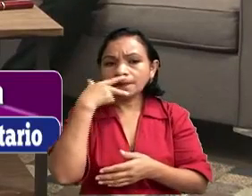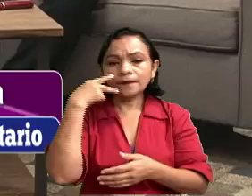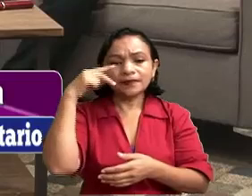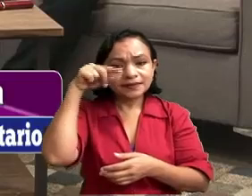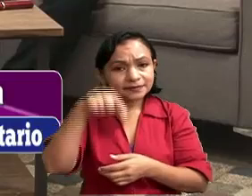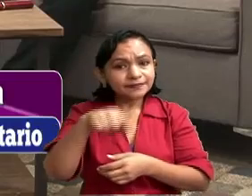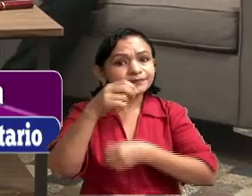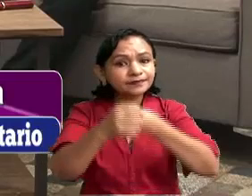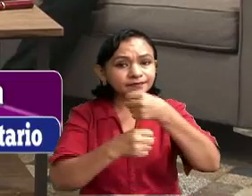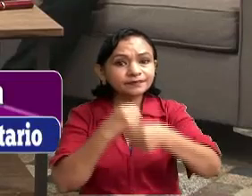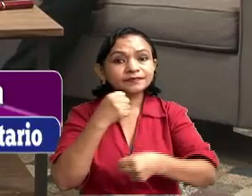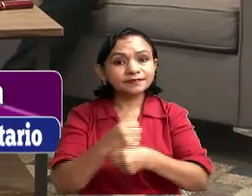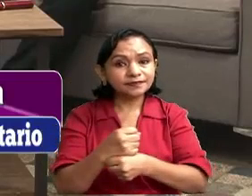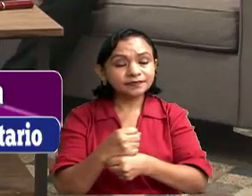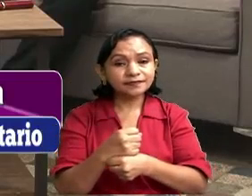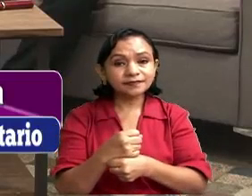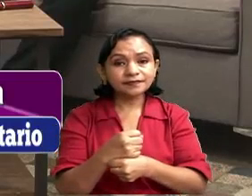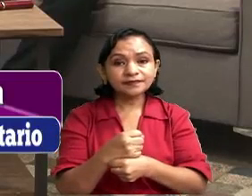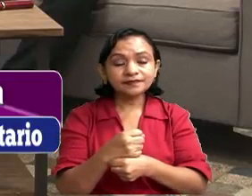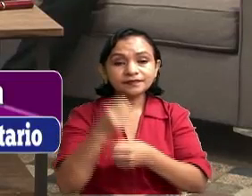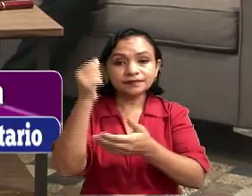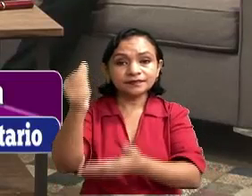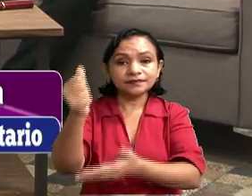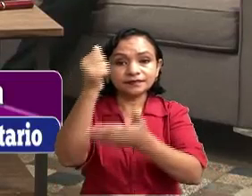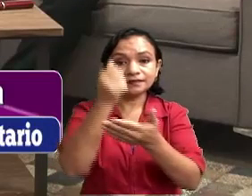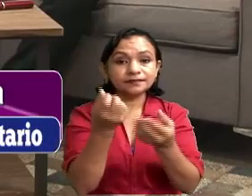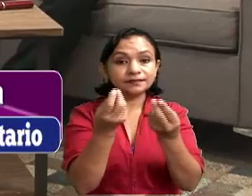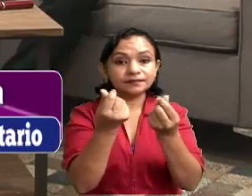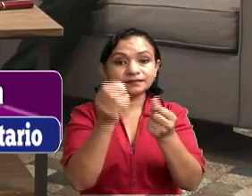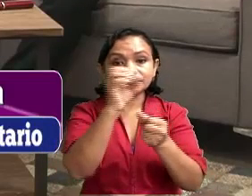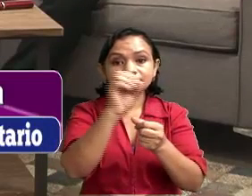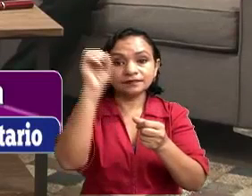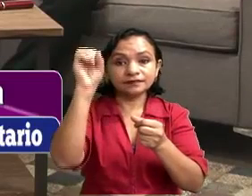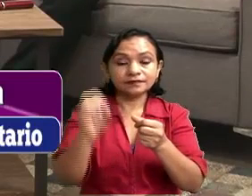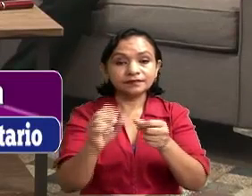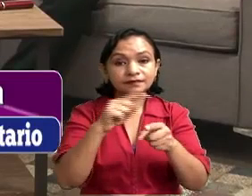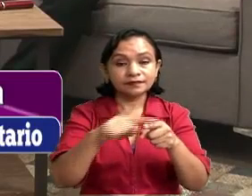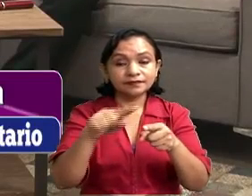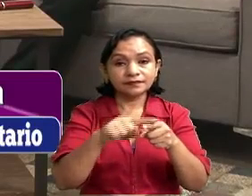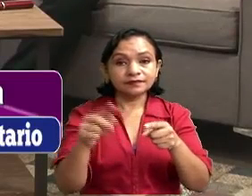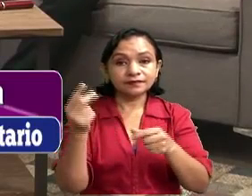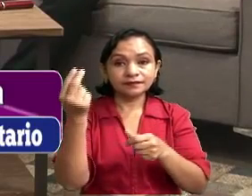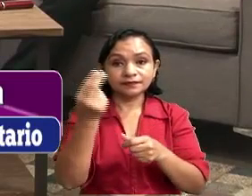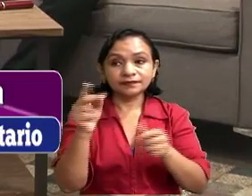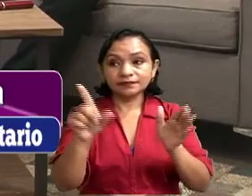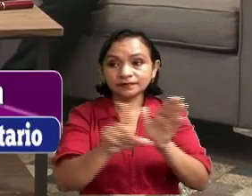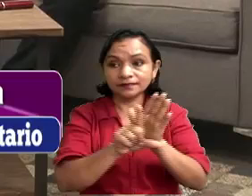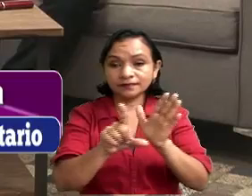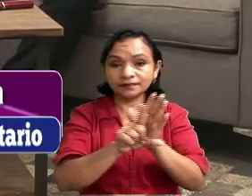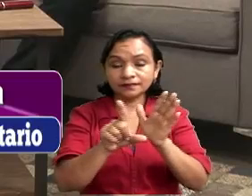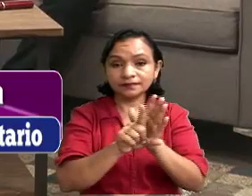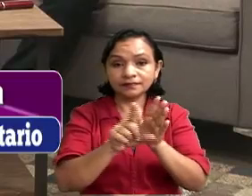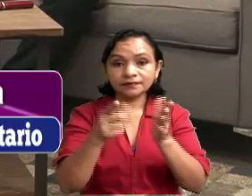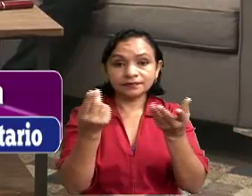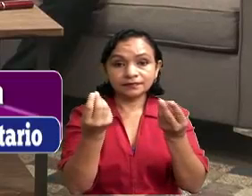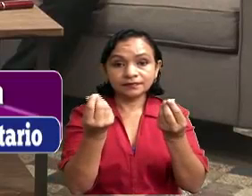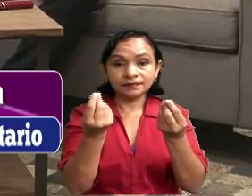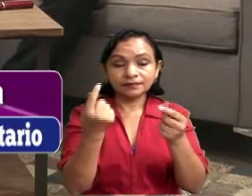año, los ingresos fiscales producto de la aplicación de la Ley de Concertación